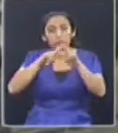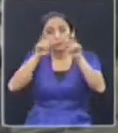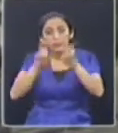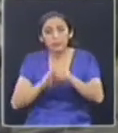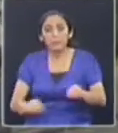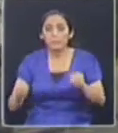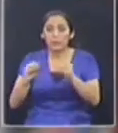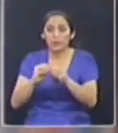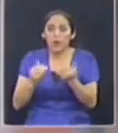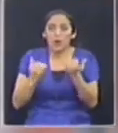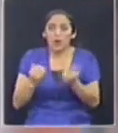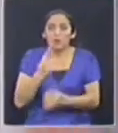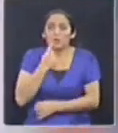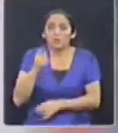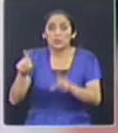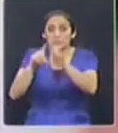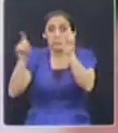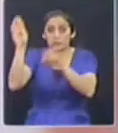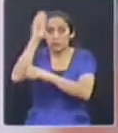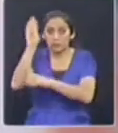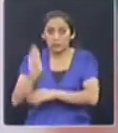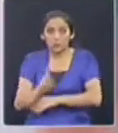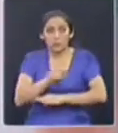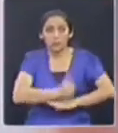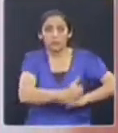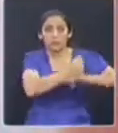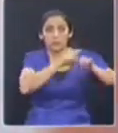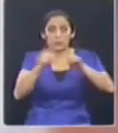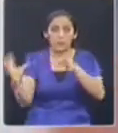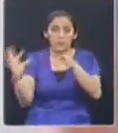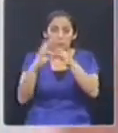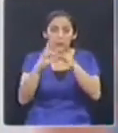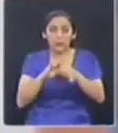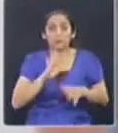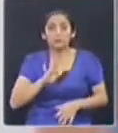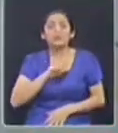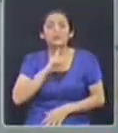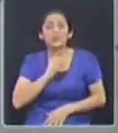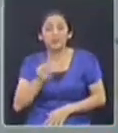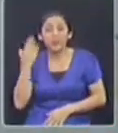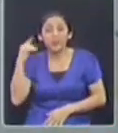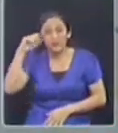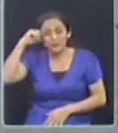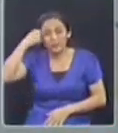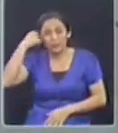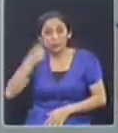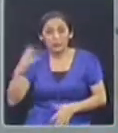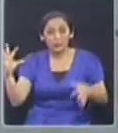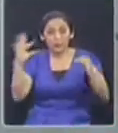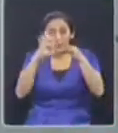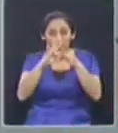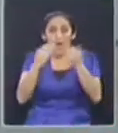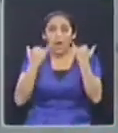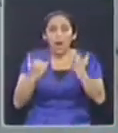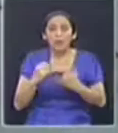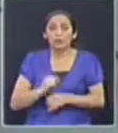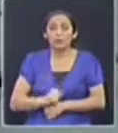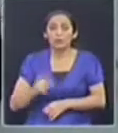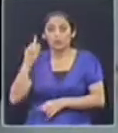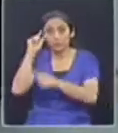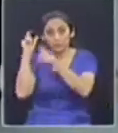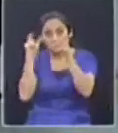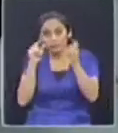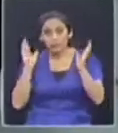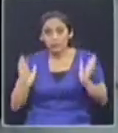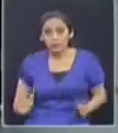por una supuesta asociación ilícita, donde es procesado su tío Ricardo R., el vicepresidente Glass ha sido llamado por la fiscal